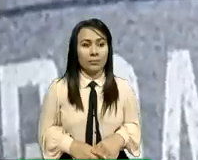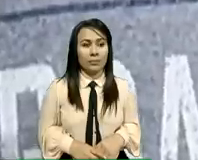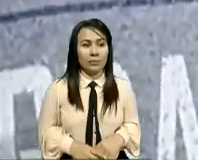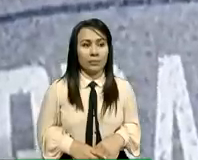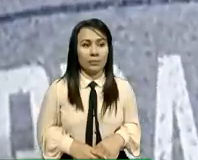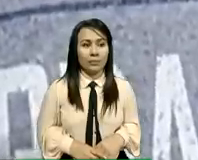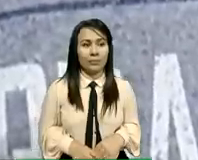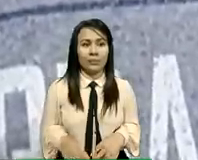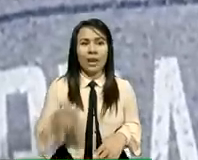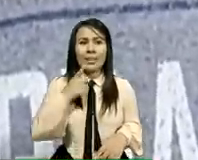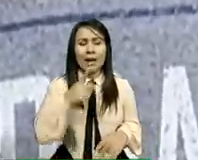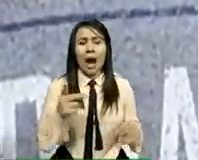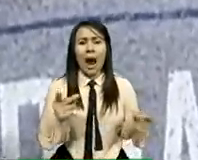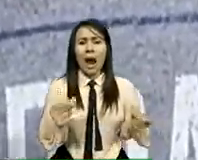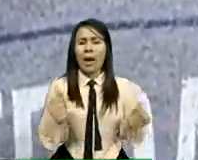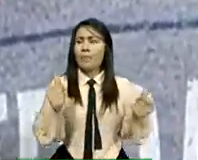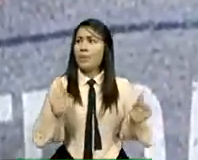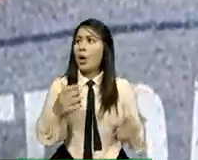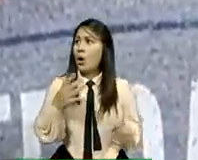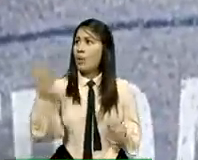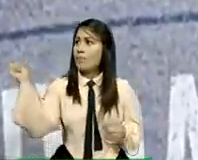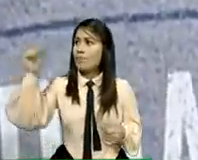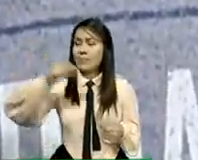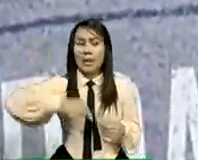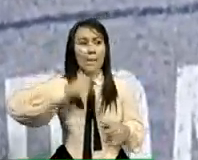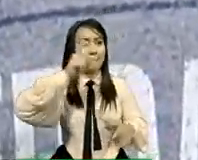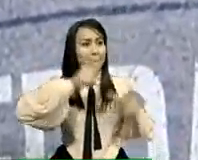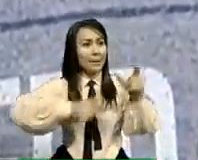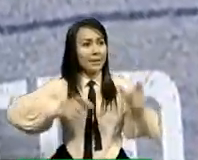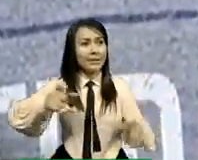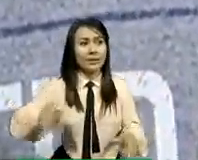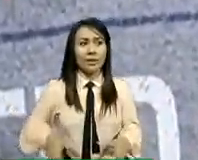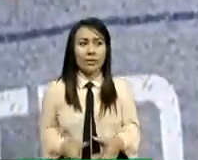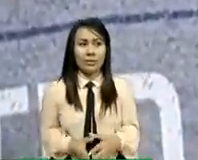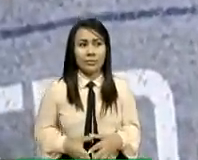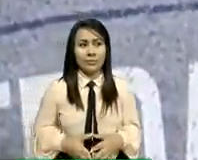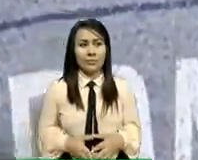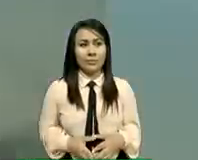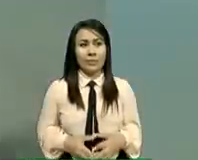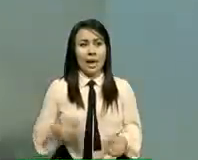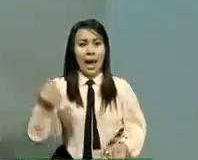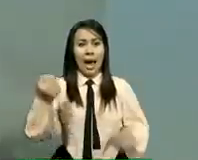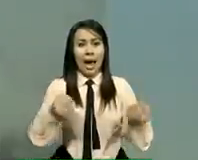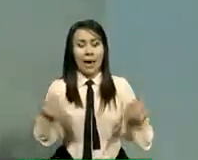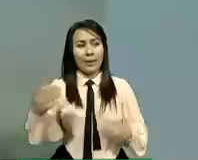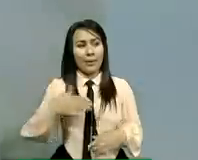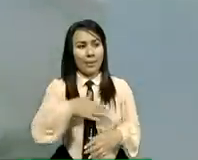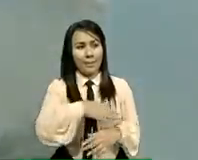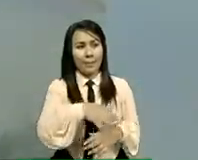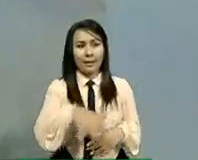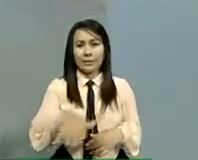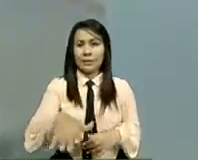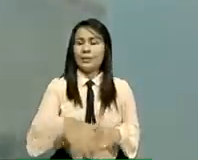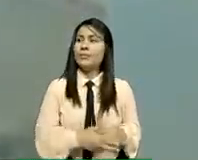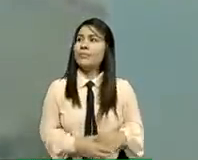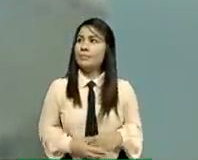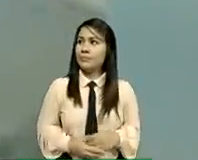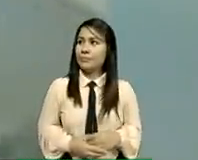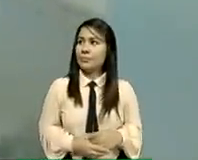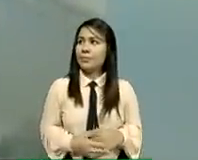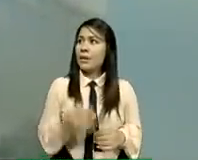Poco o nada existe en la presencia de personas o vehículos que pasan. Entonces